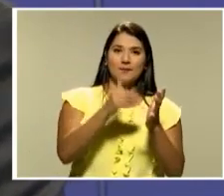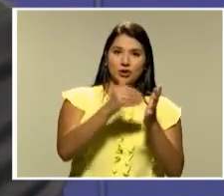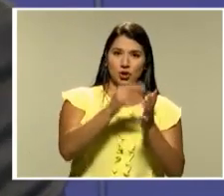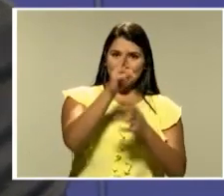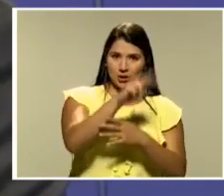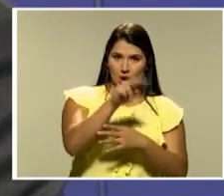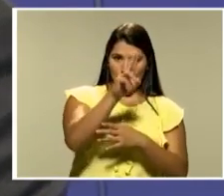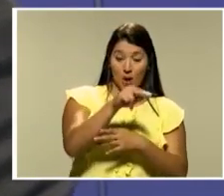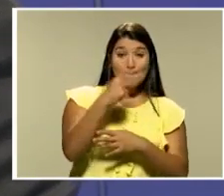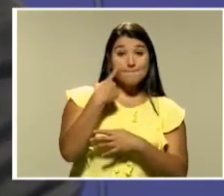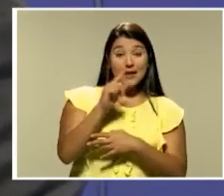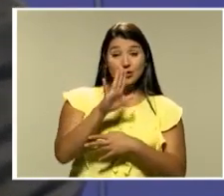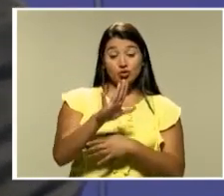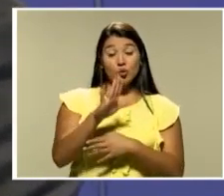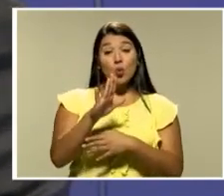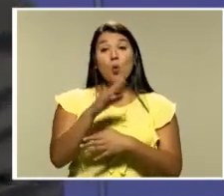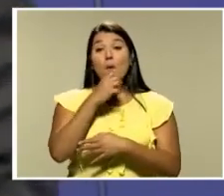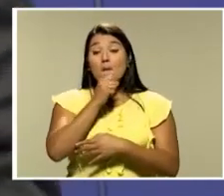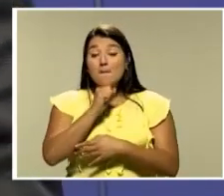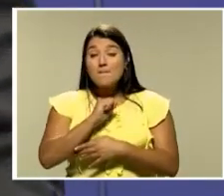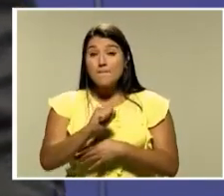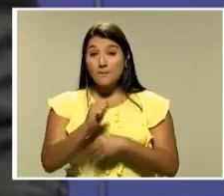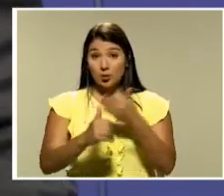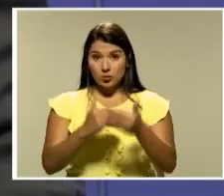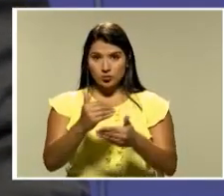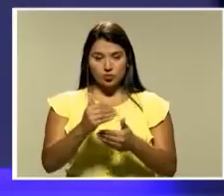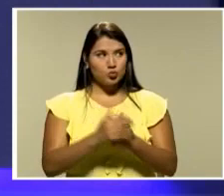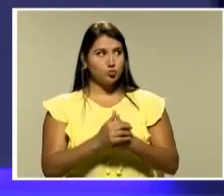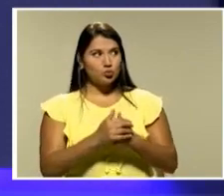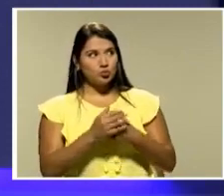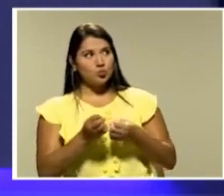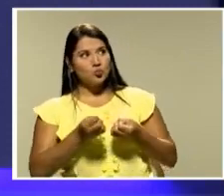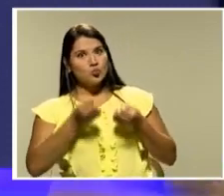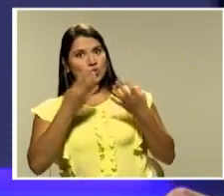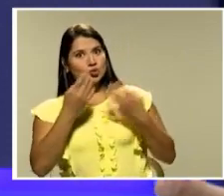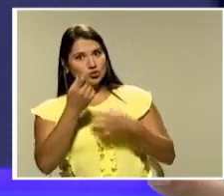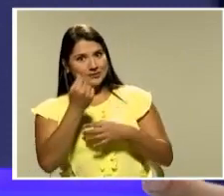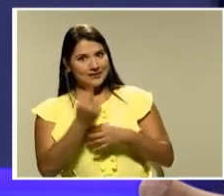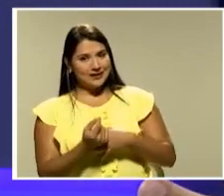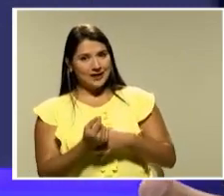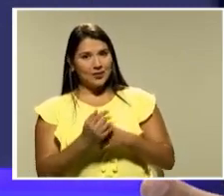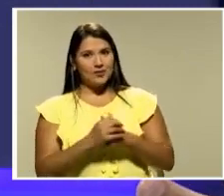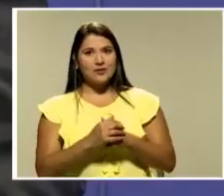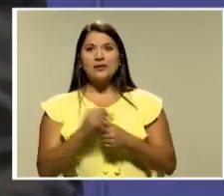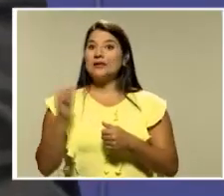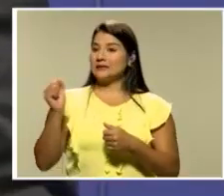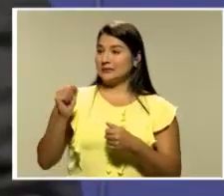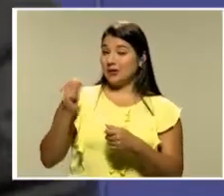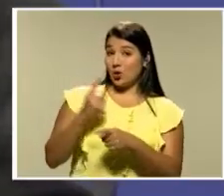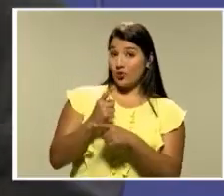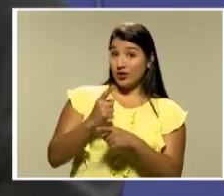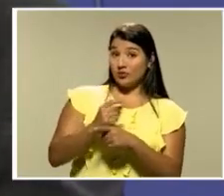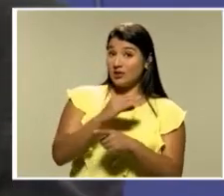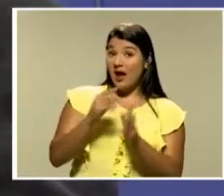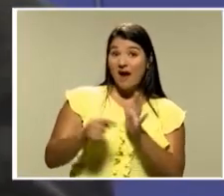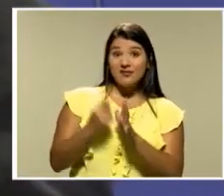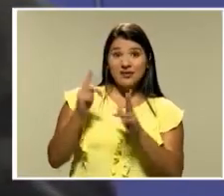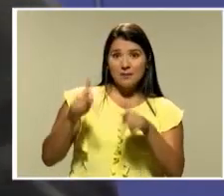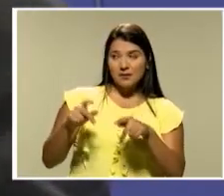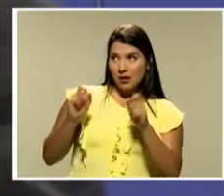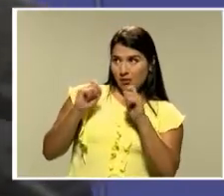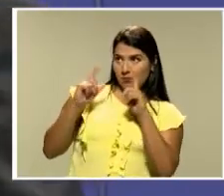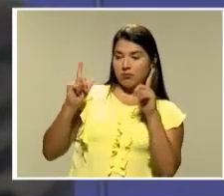millones de colones para su vejez. Entonces, es una cifra muy considerable. Exactamente, y a veces la gente se queda